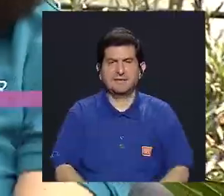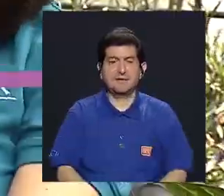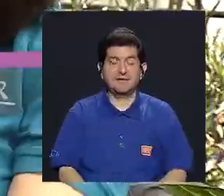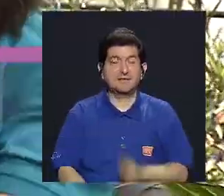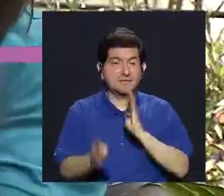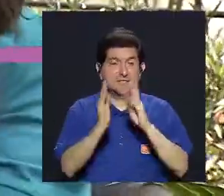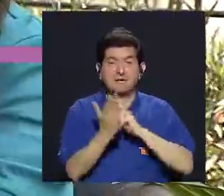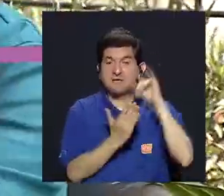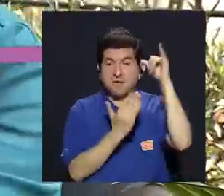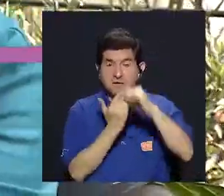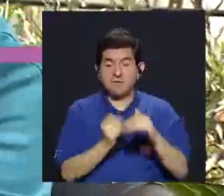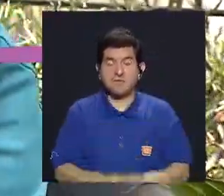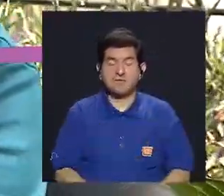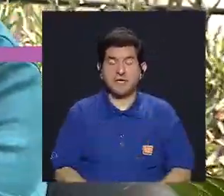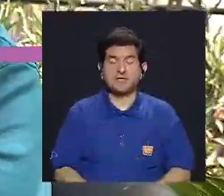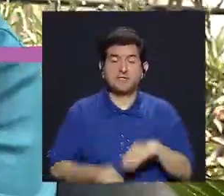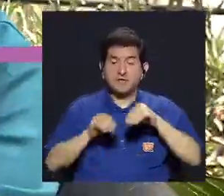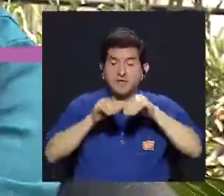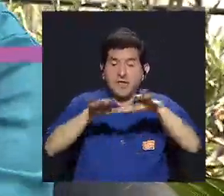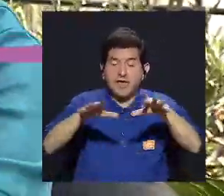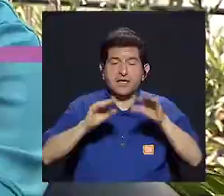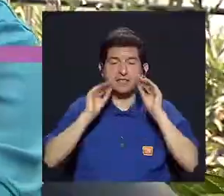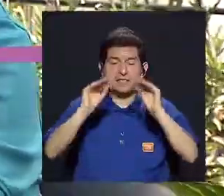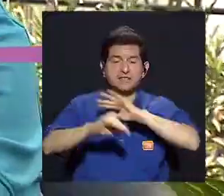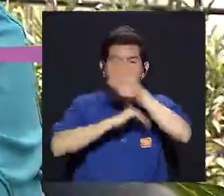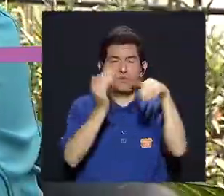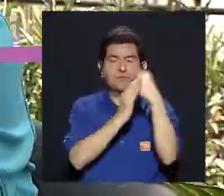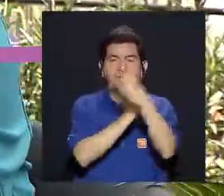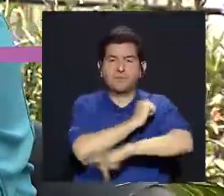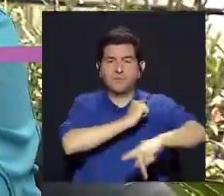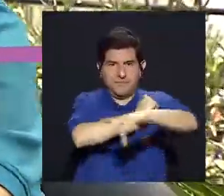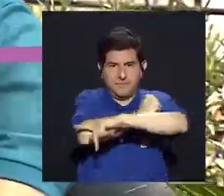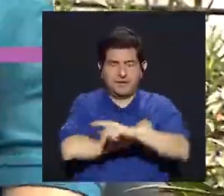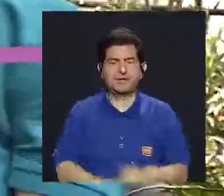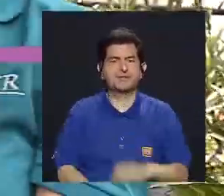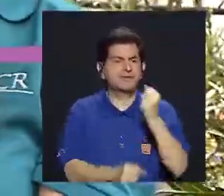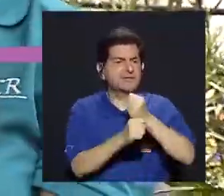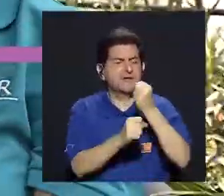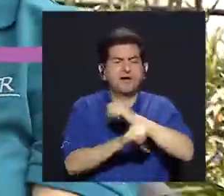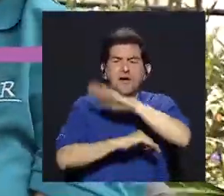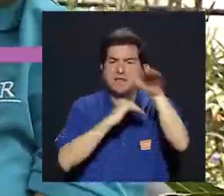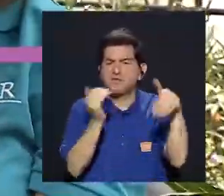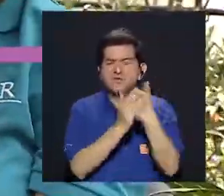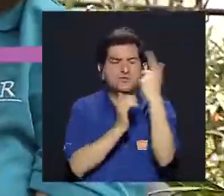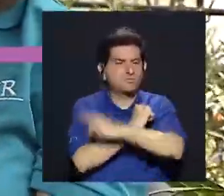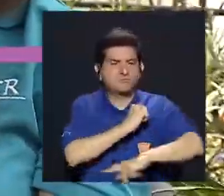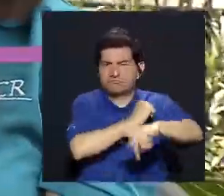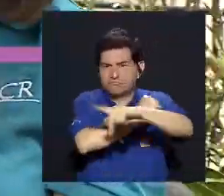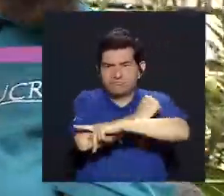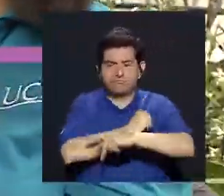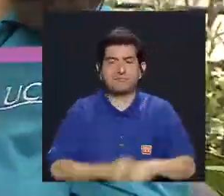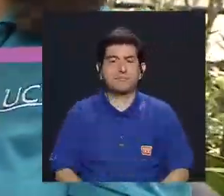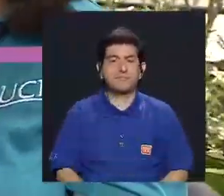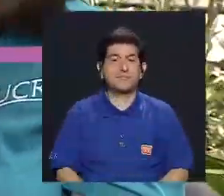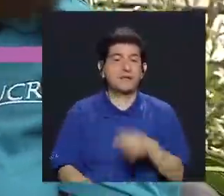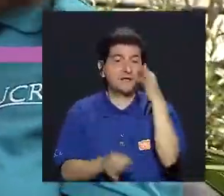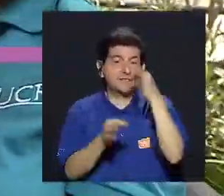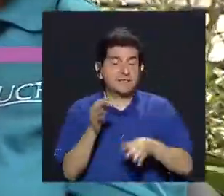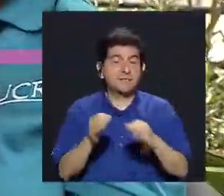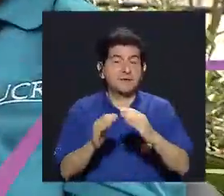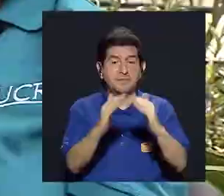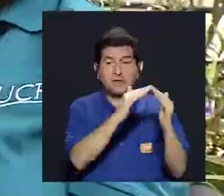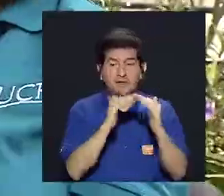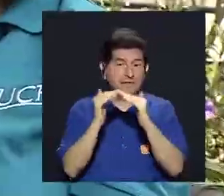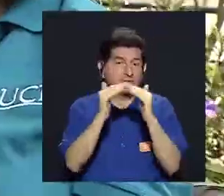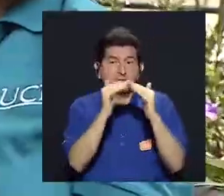si hablamos del proyecto extensión docente eso está abierto a todo el país hemos podido trabajar en todo el país es simplemente una